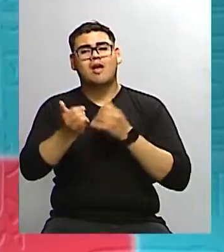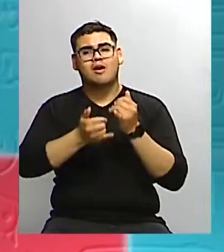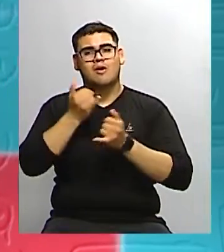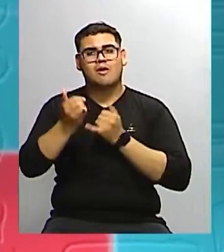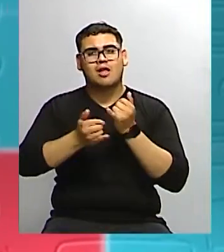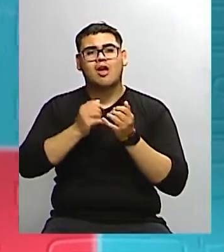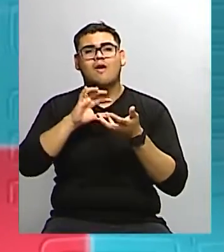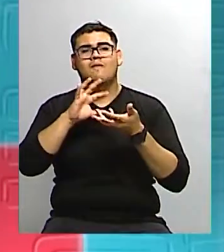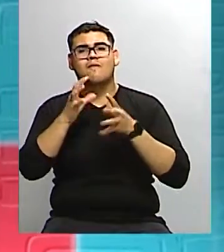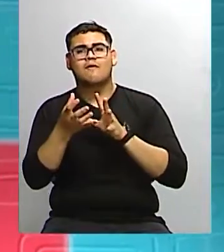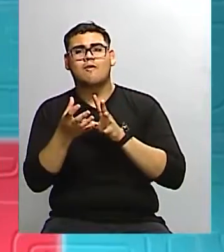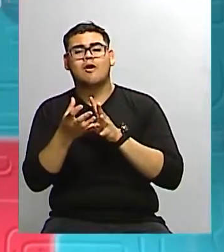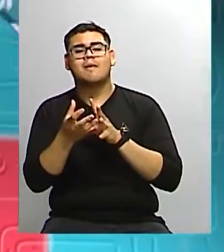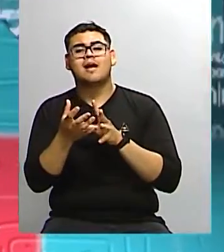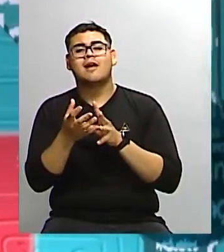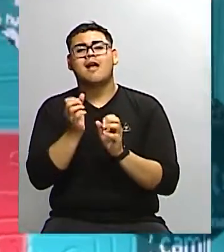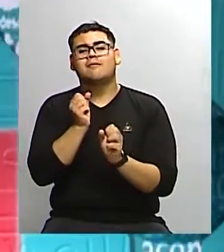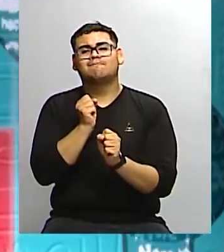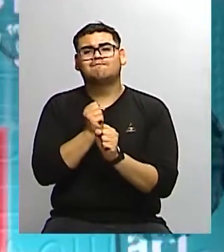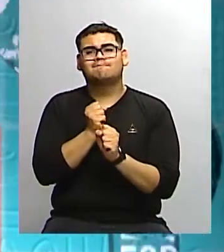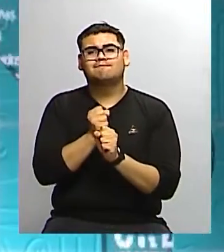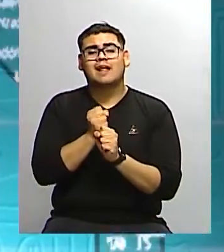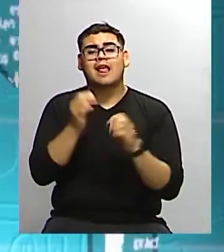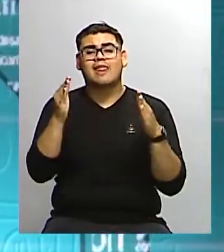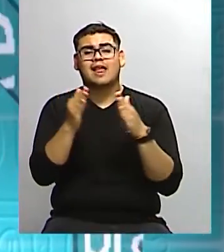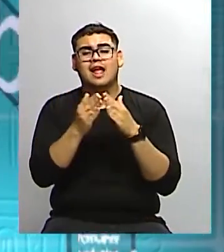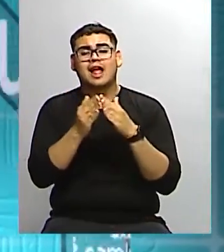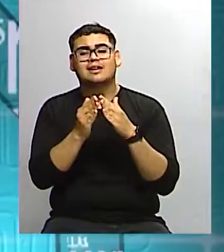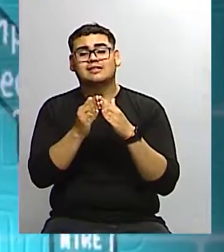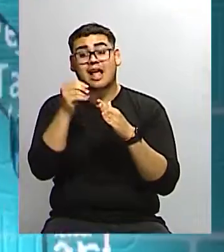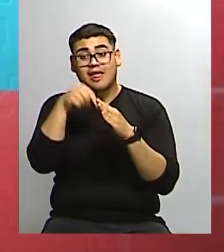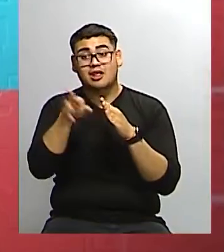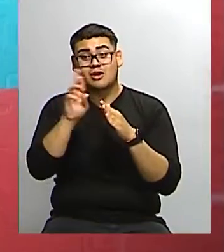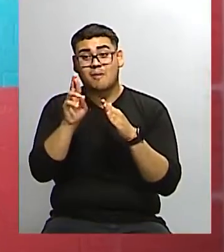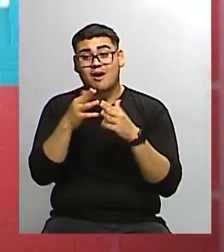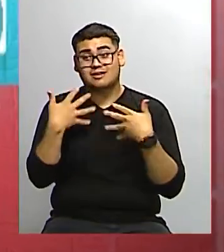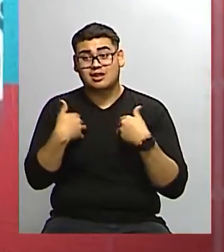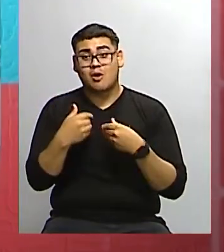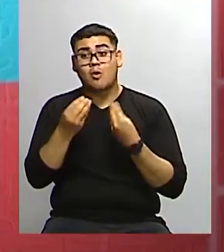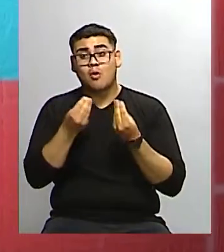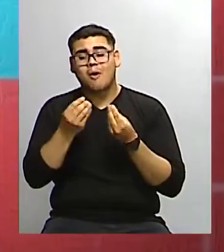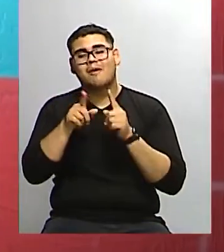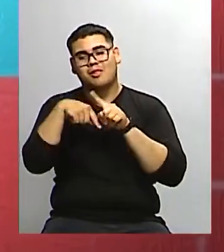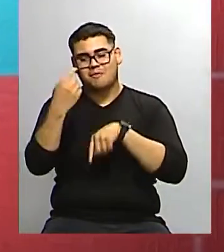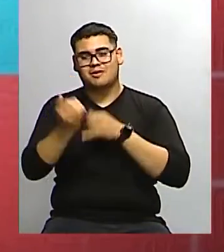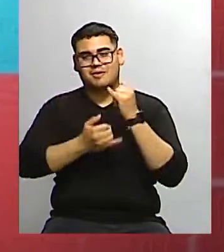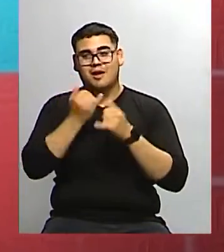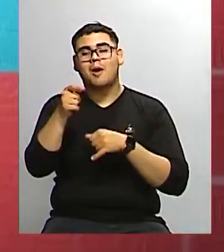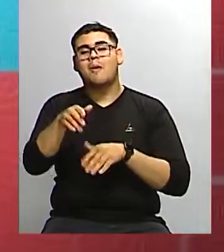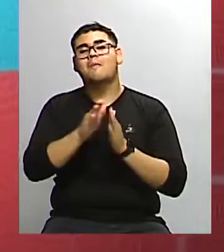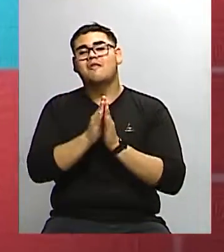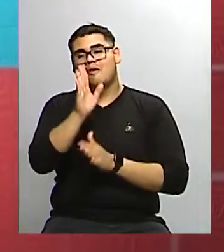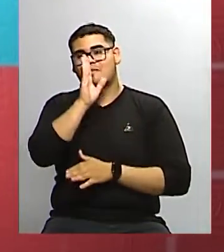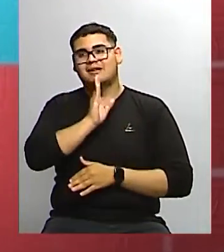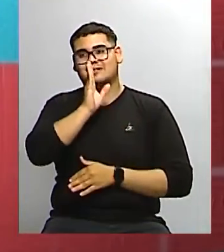hacer hincapié también cómo es la tarea que lleva adelante la Casa de la Salud de la Mujer. Pero eso en unos minutos nada más, le pido paciencia